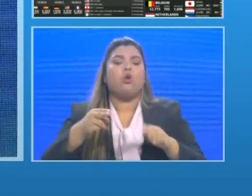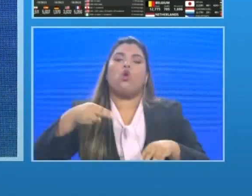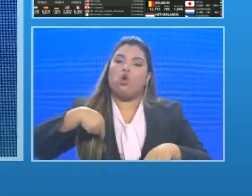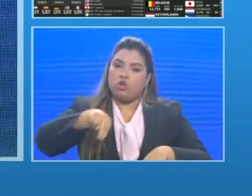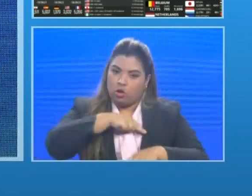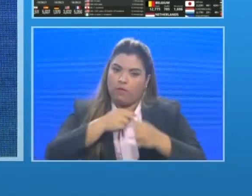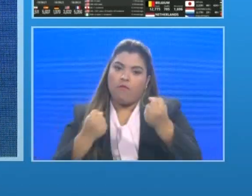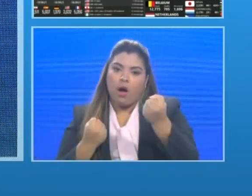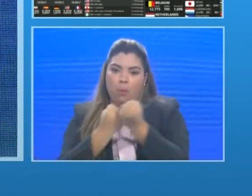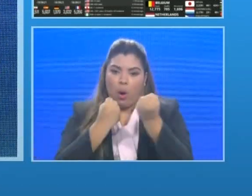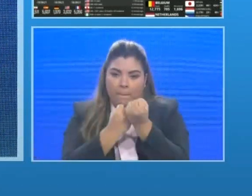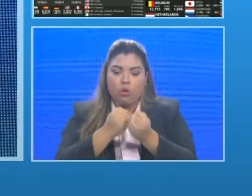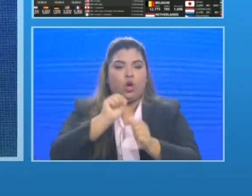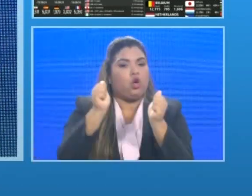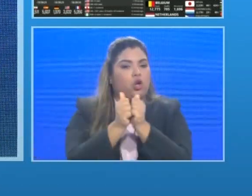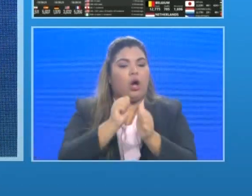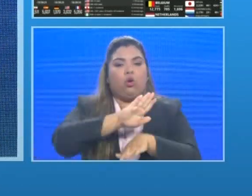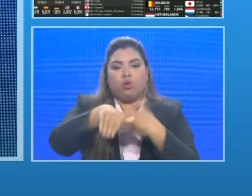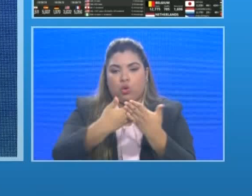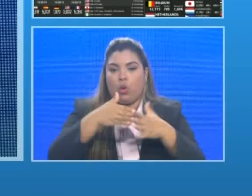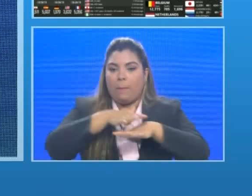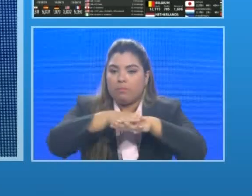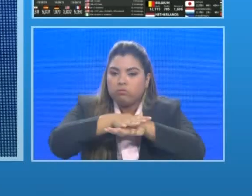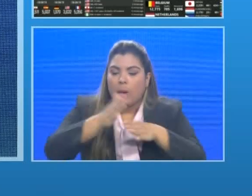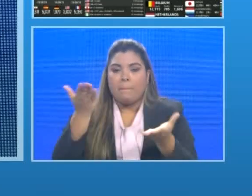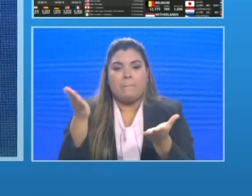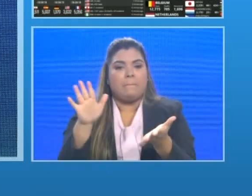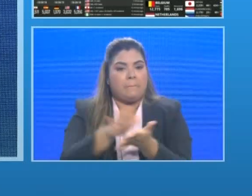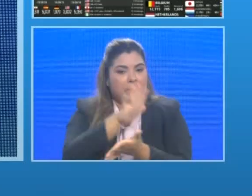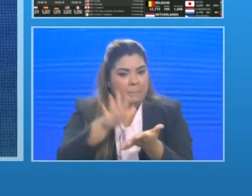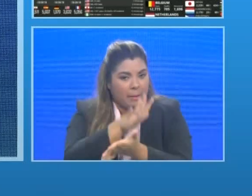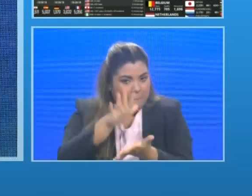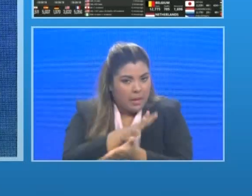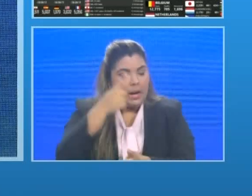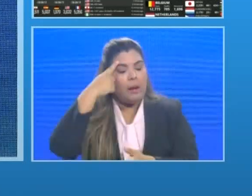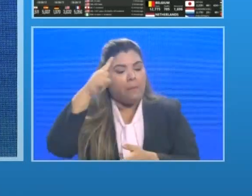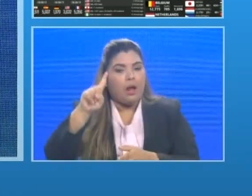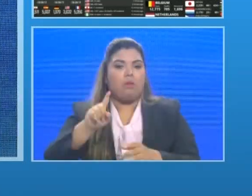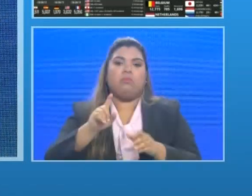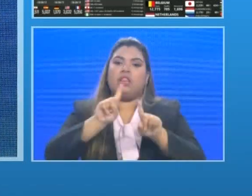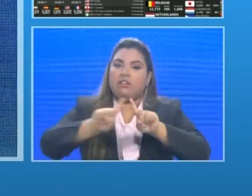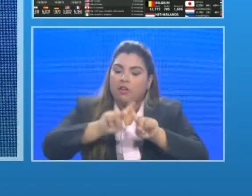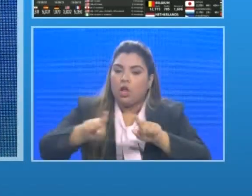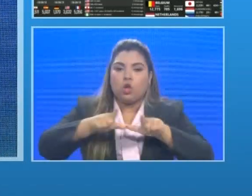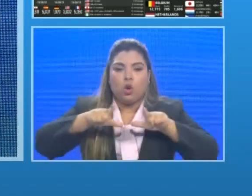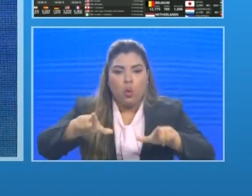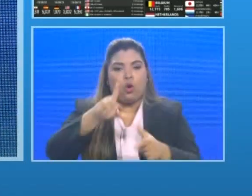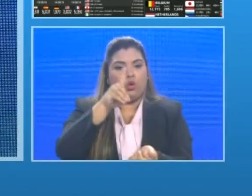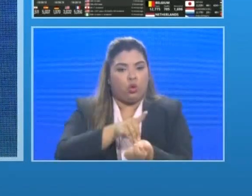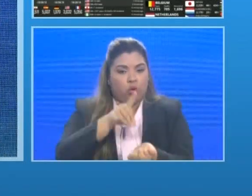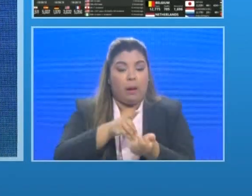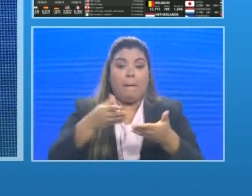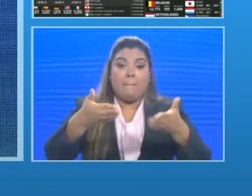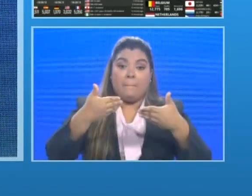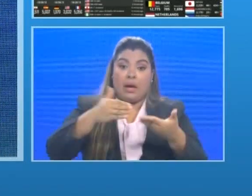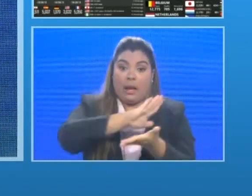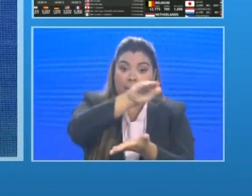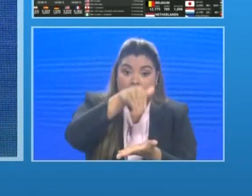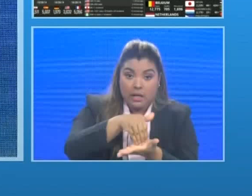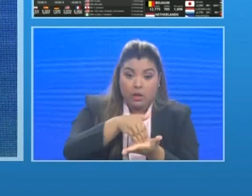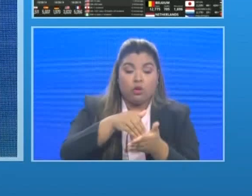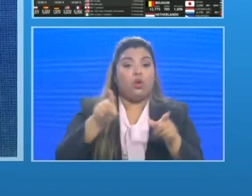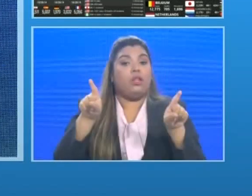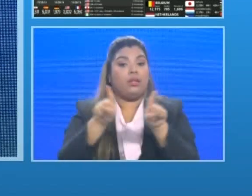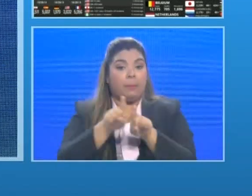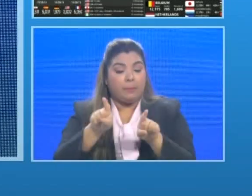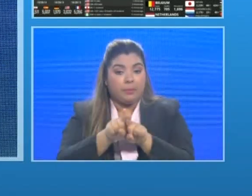trámites necesarios para fortalecer la capacidad de respuesta en las distintas instalaciones del área metropolitana y